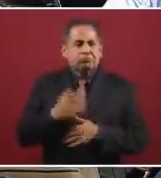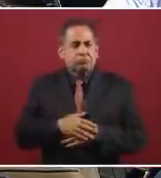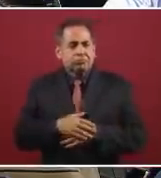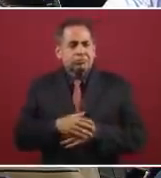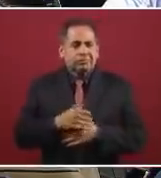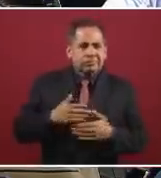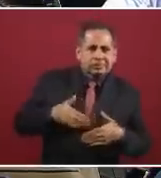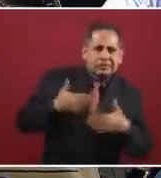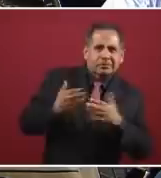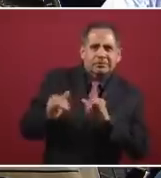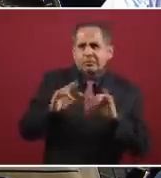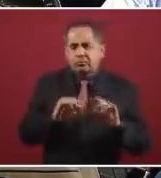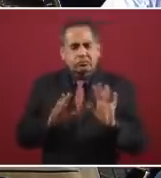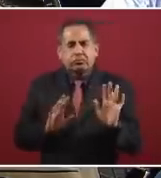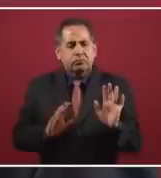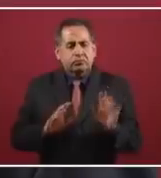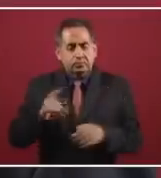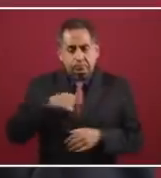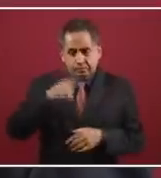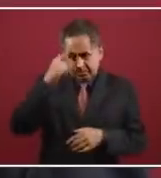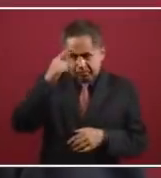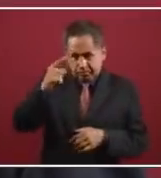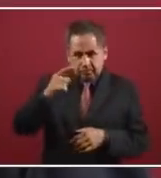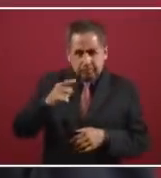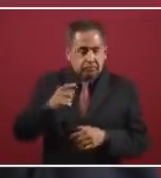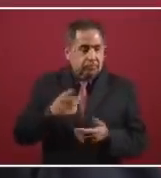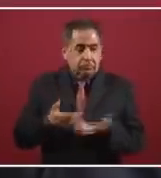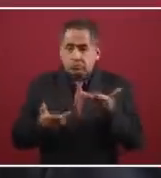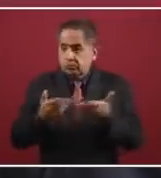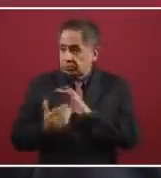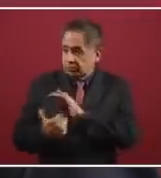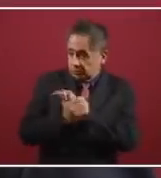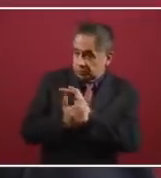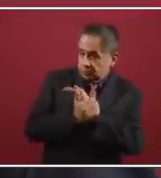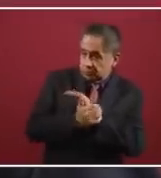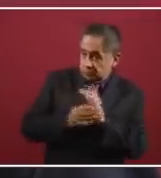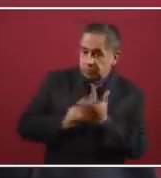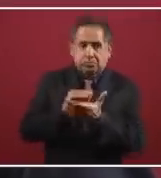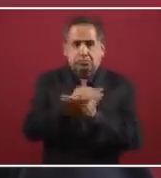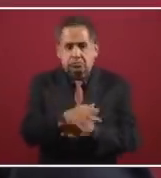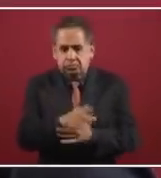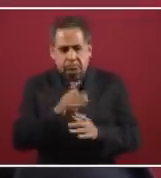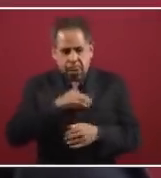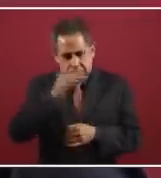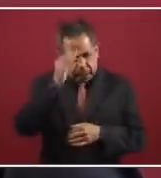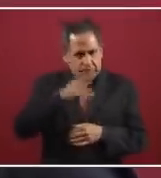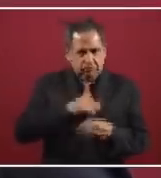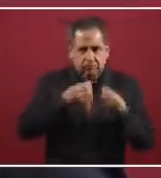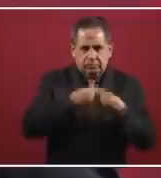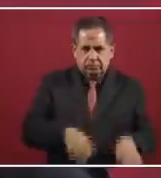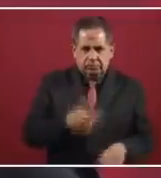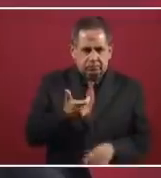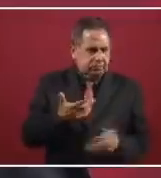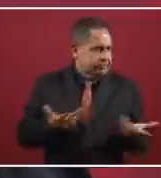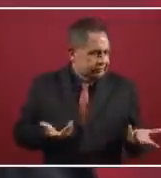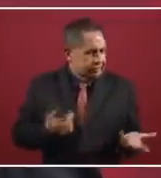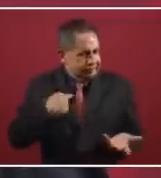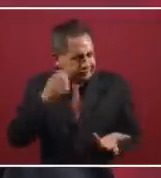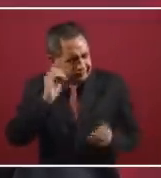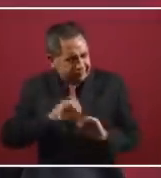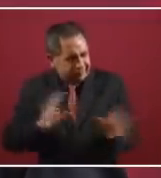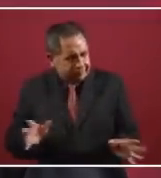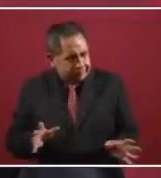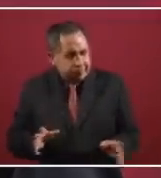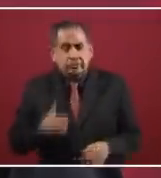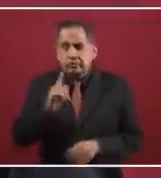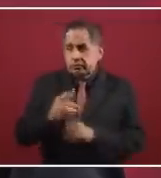o mucha confianza, sino porque tiene mucha o poca demanda. Si hay demanda, pues invierte, si no es un tonto, va a perder sus actividades. Entonces,